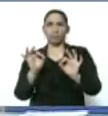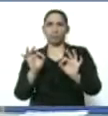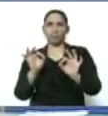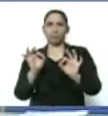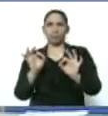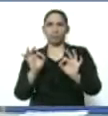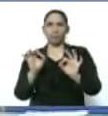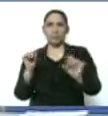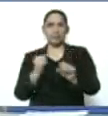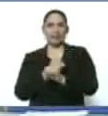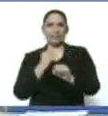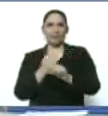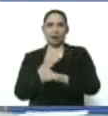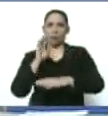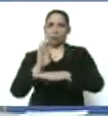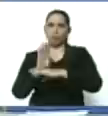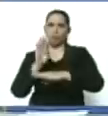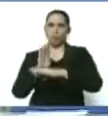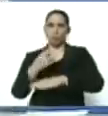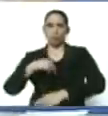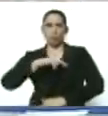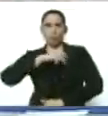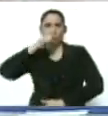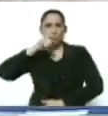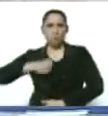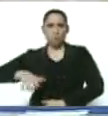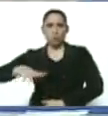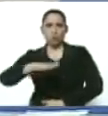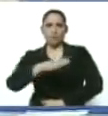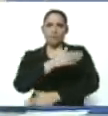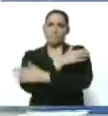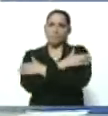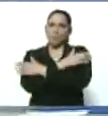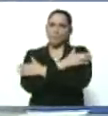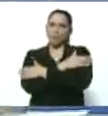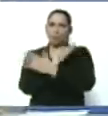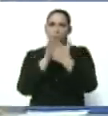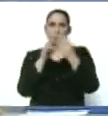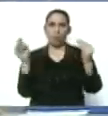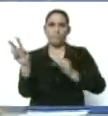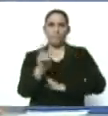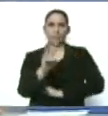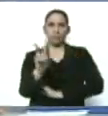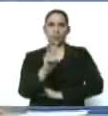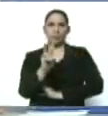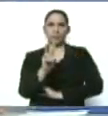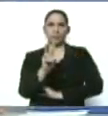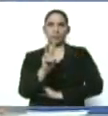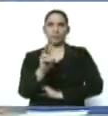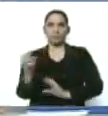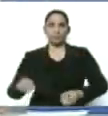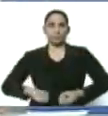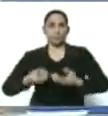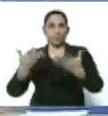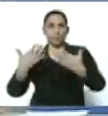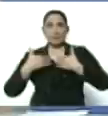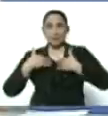en la labor de proteger a nuestro pueblo, de abrazar a toda Venezuela, de llevar la salud.